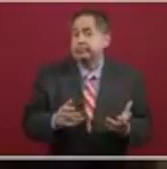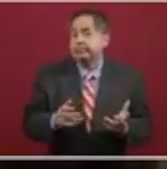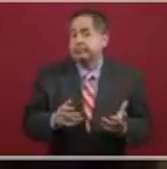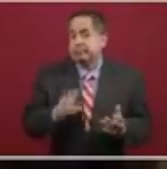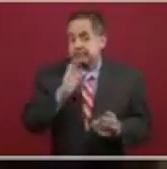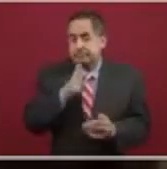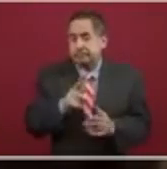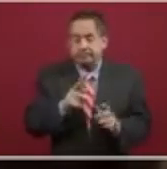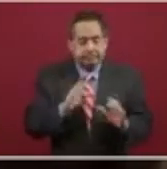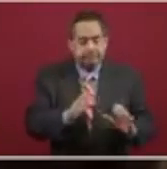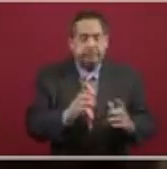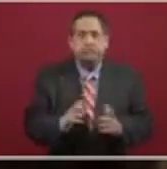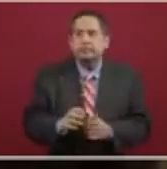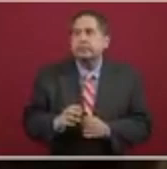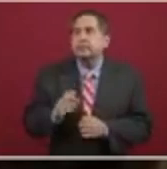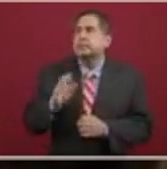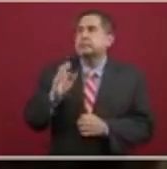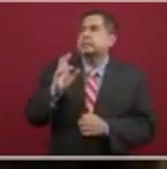sean